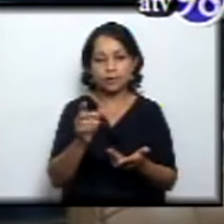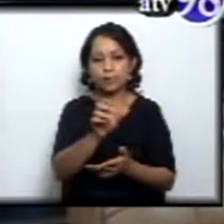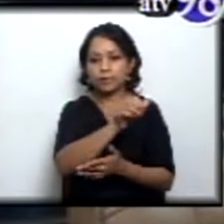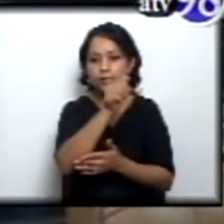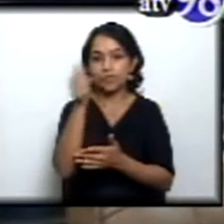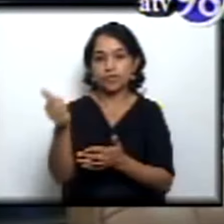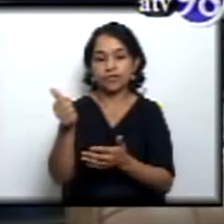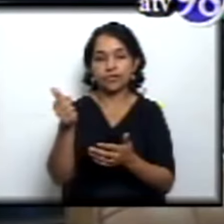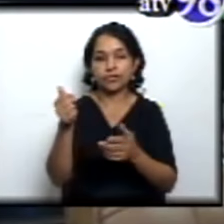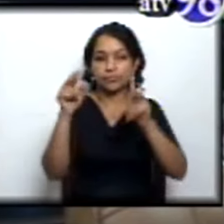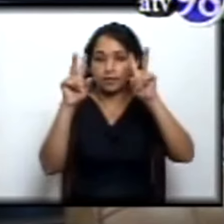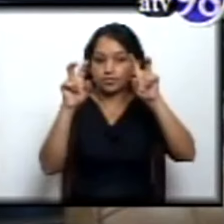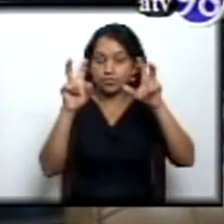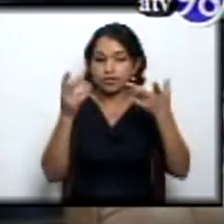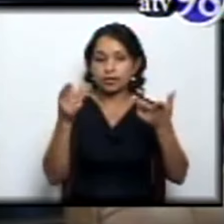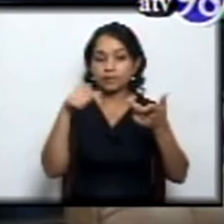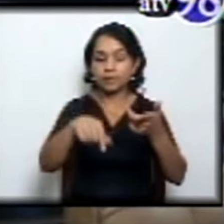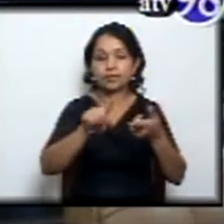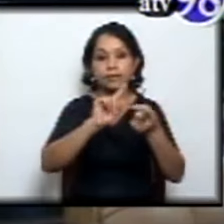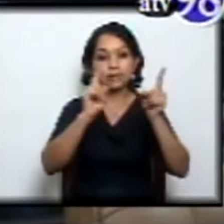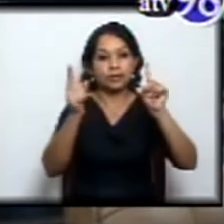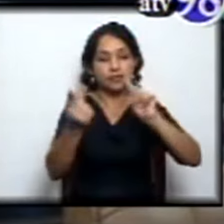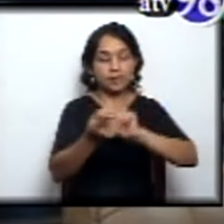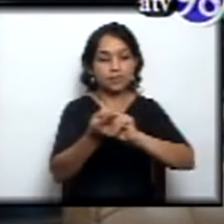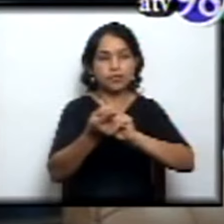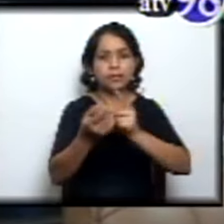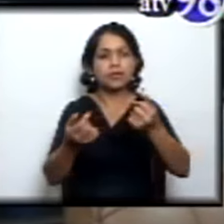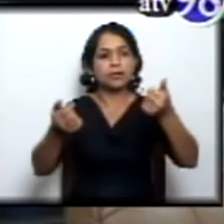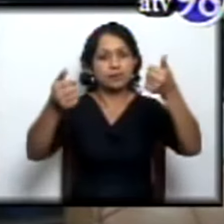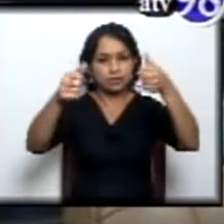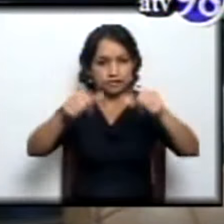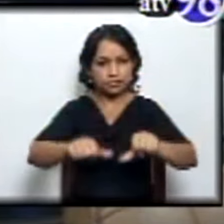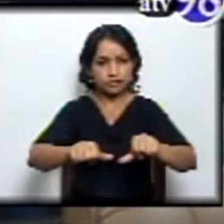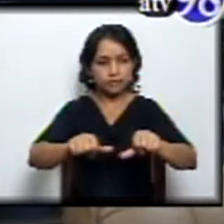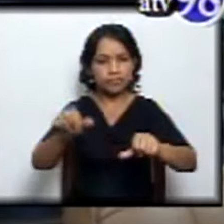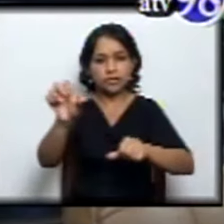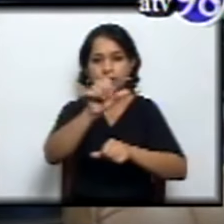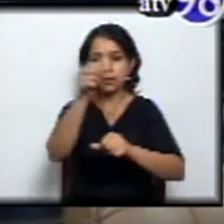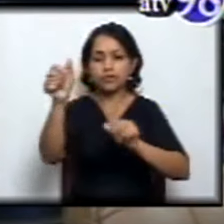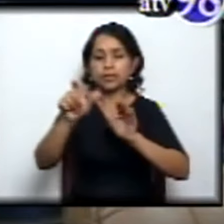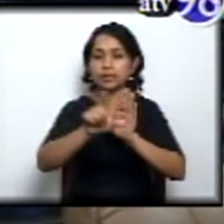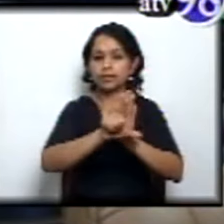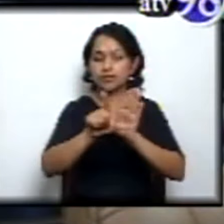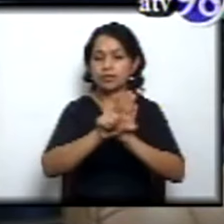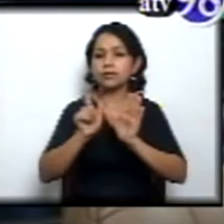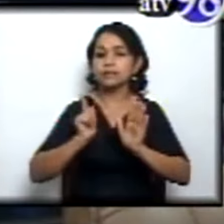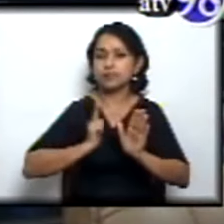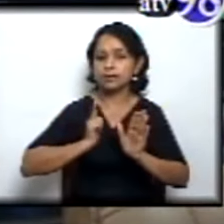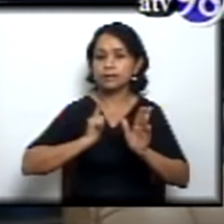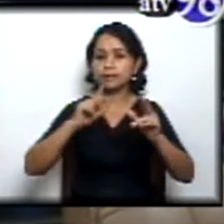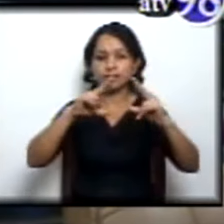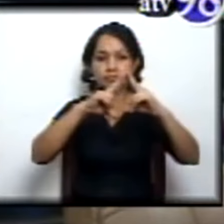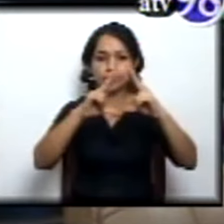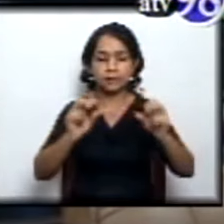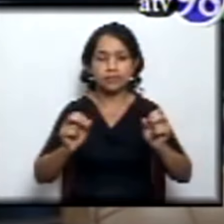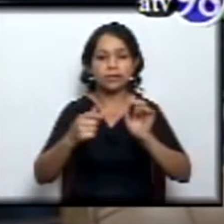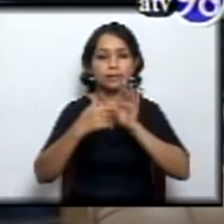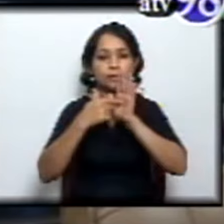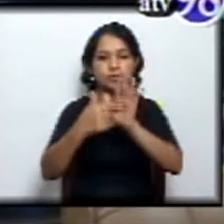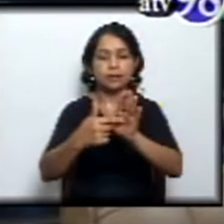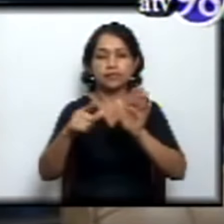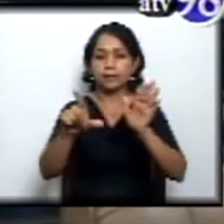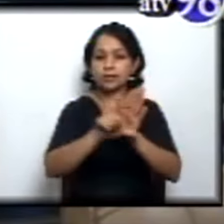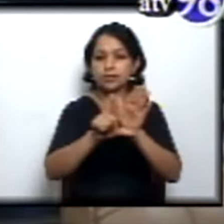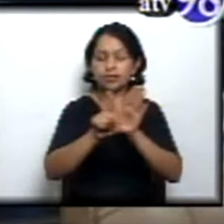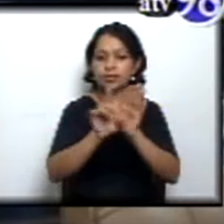otro lado, esta reforma es coherente con otras leyes que ya existen en Nicaragua, como por ejemplo la